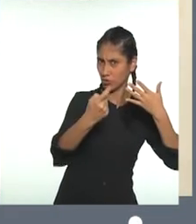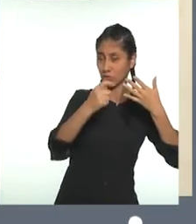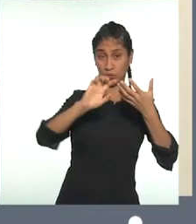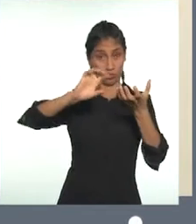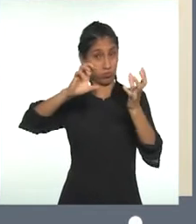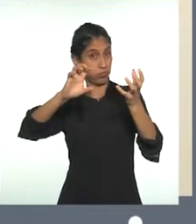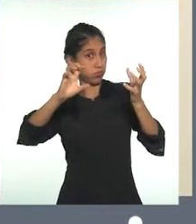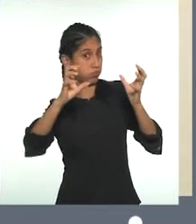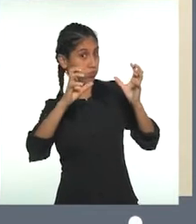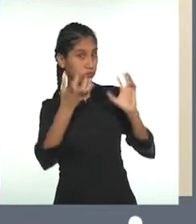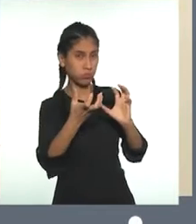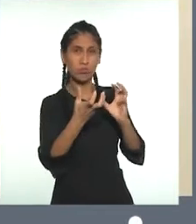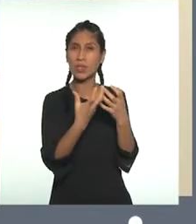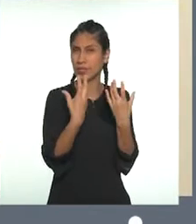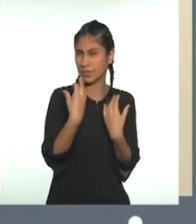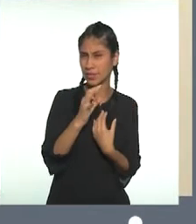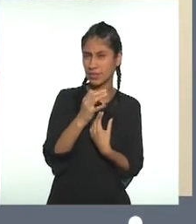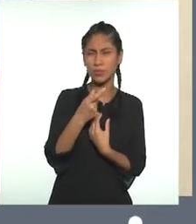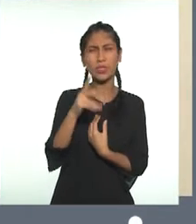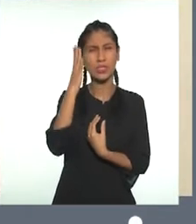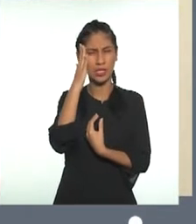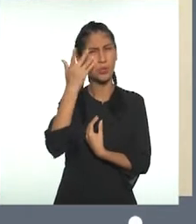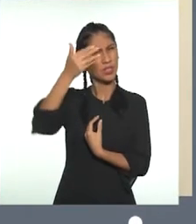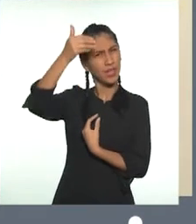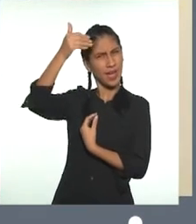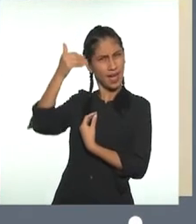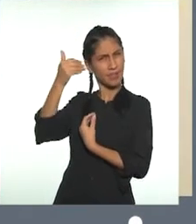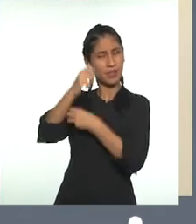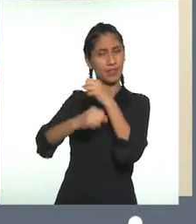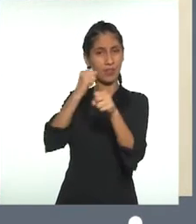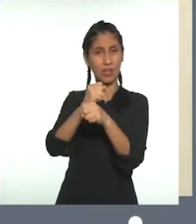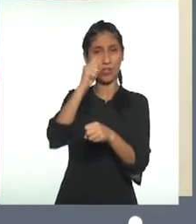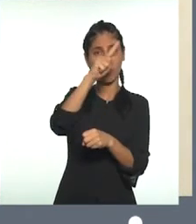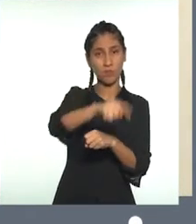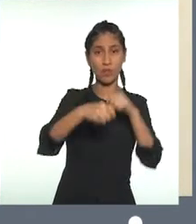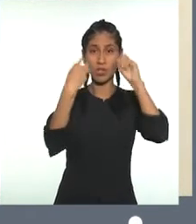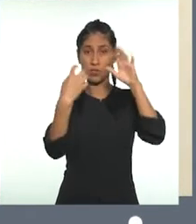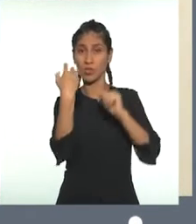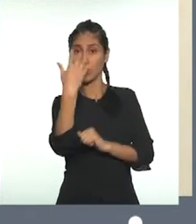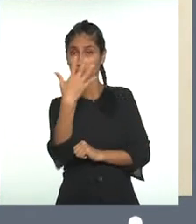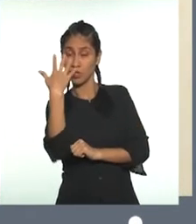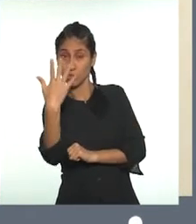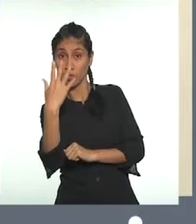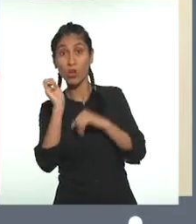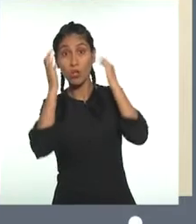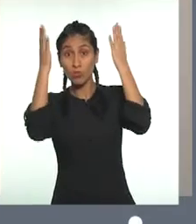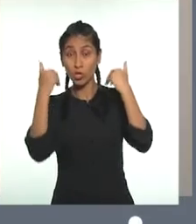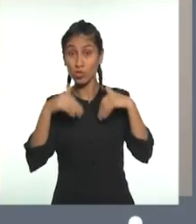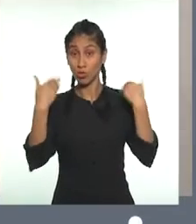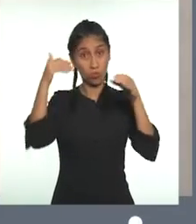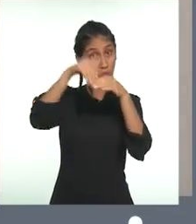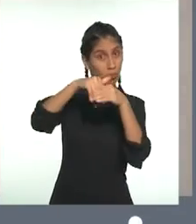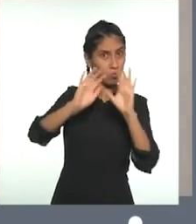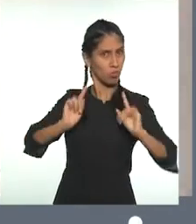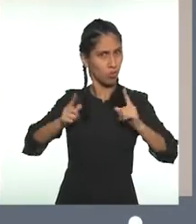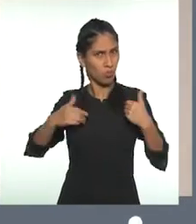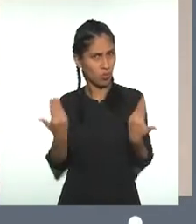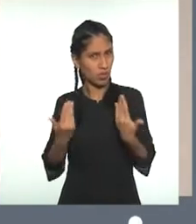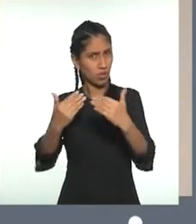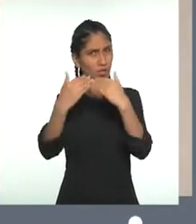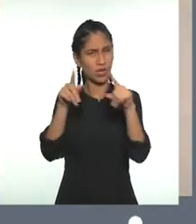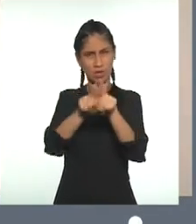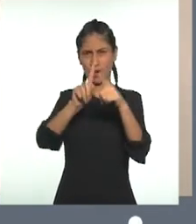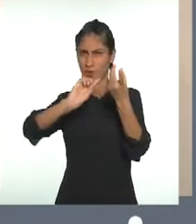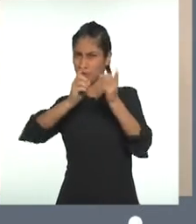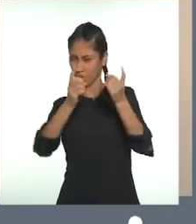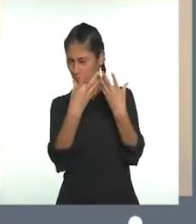que, como sabemos, históricamente, antes del 1955, las mujeres no tenían el derecho al sufragio. Ha cambiado de manera muy